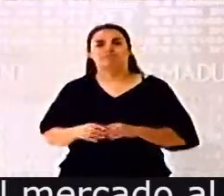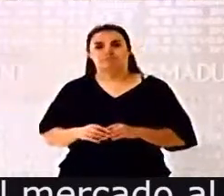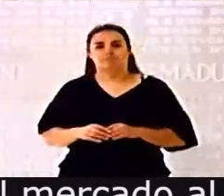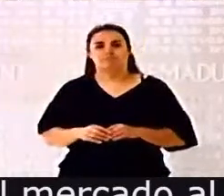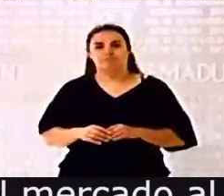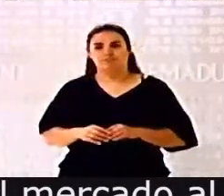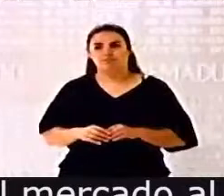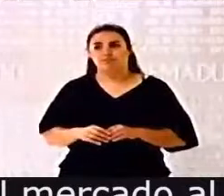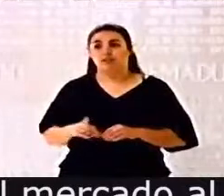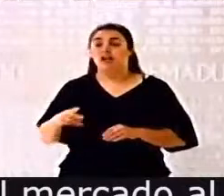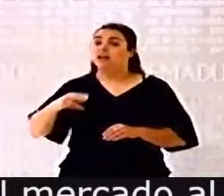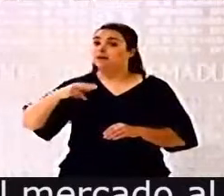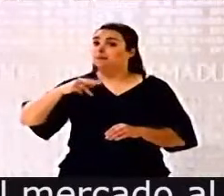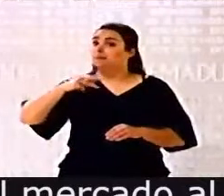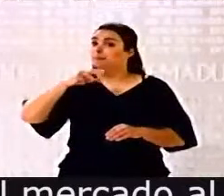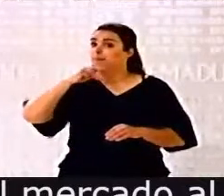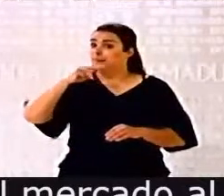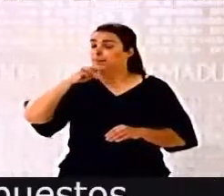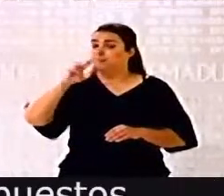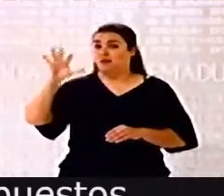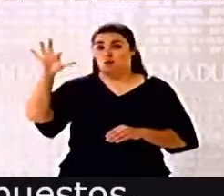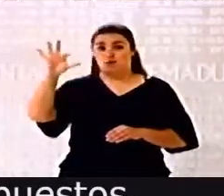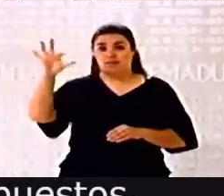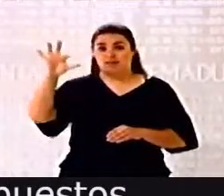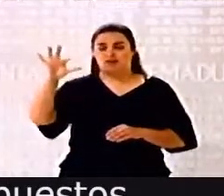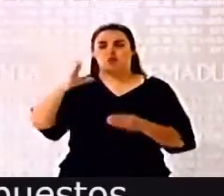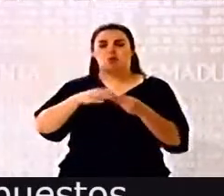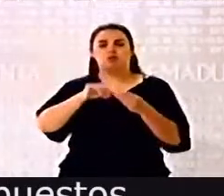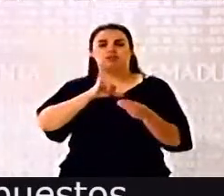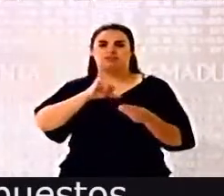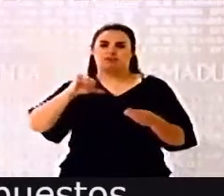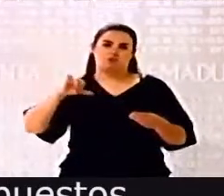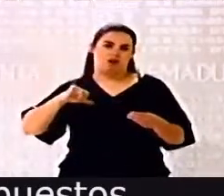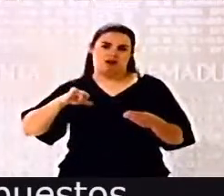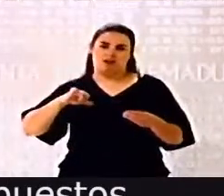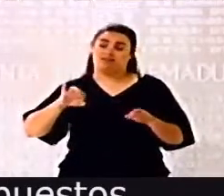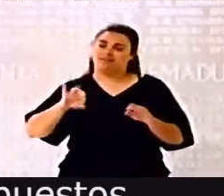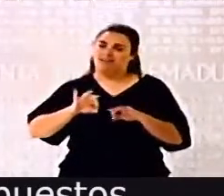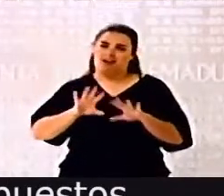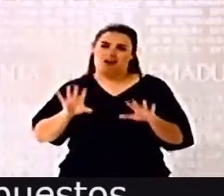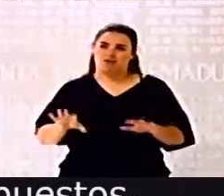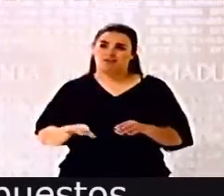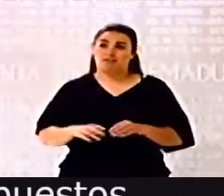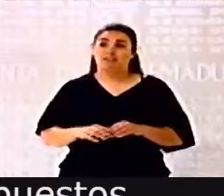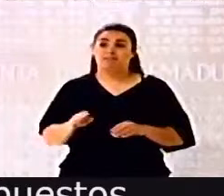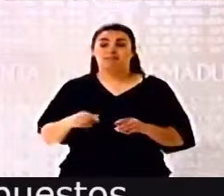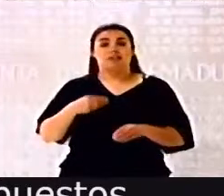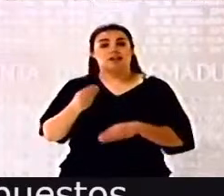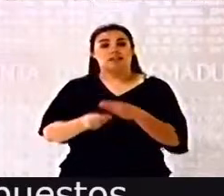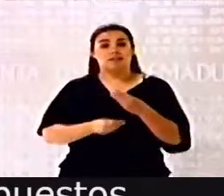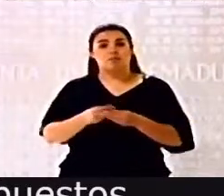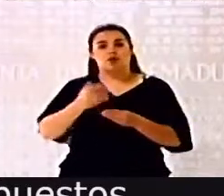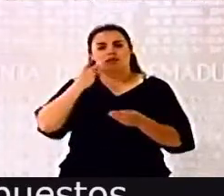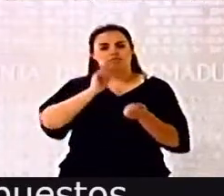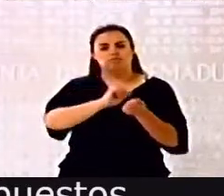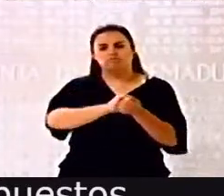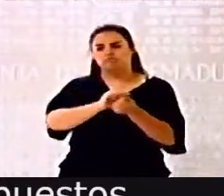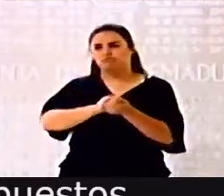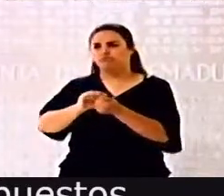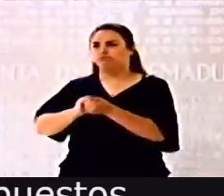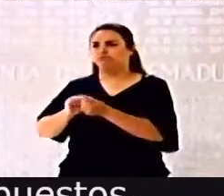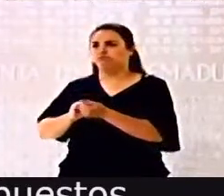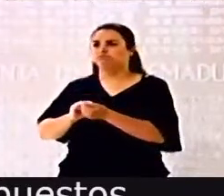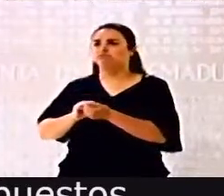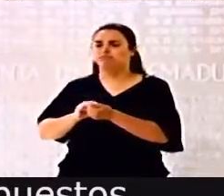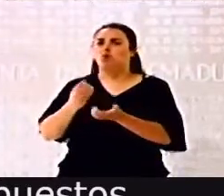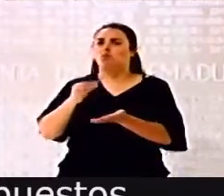Y los aseos serán de uso individual, lógicamente, y tendrán que realizarse una higiene bastantes